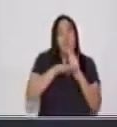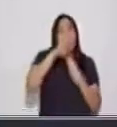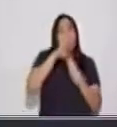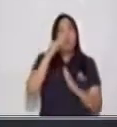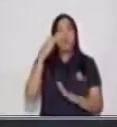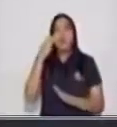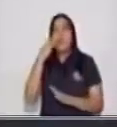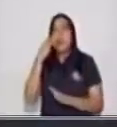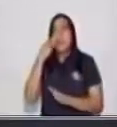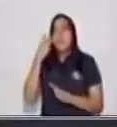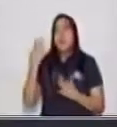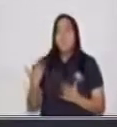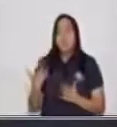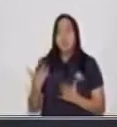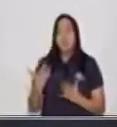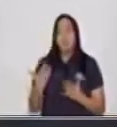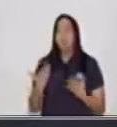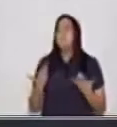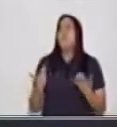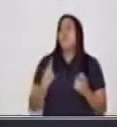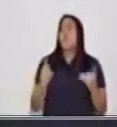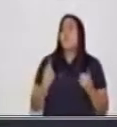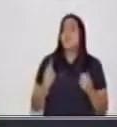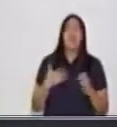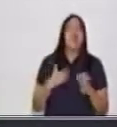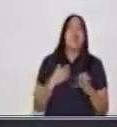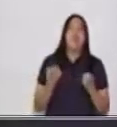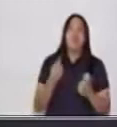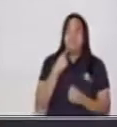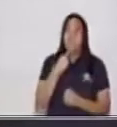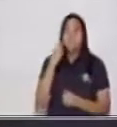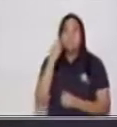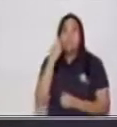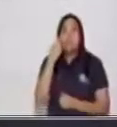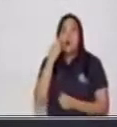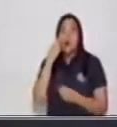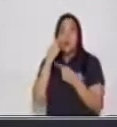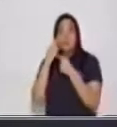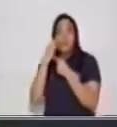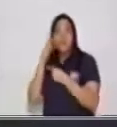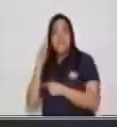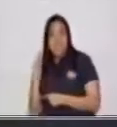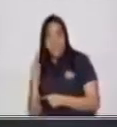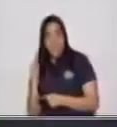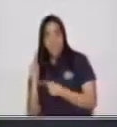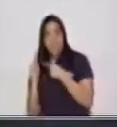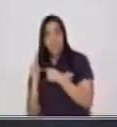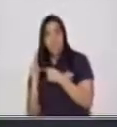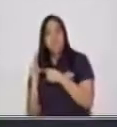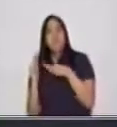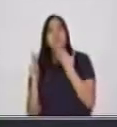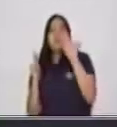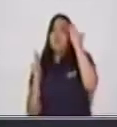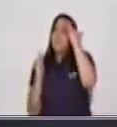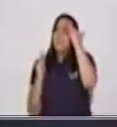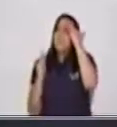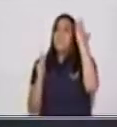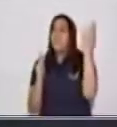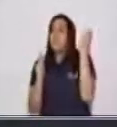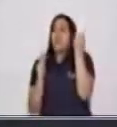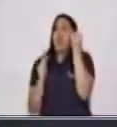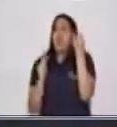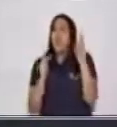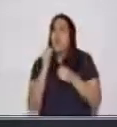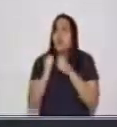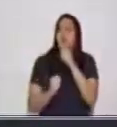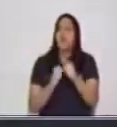papá? Ya dijimos que era Y. Y para que alcance y haya una